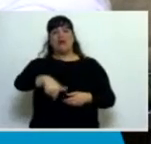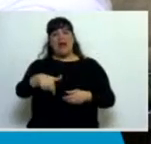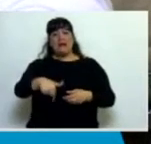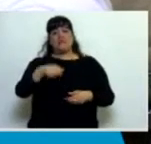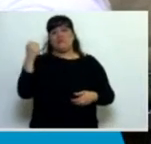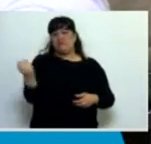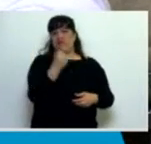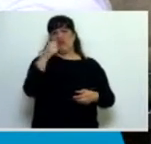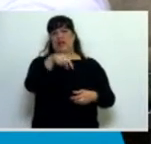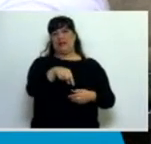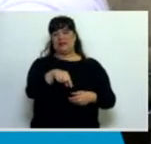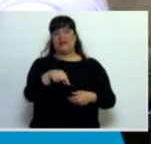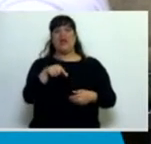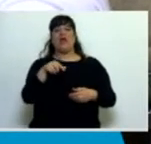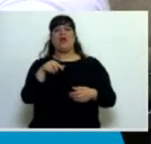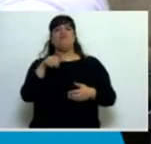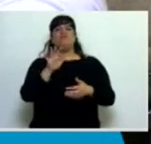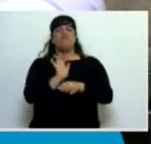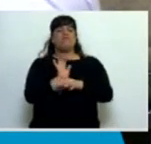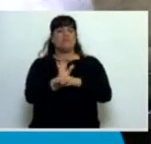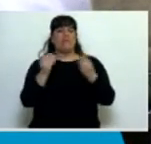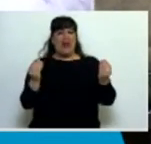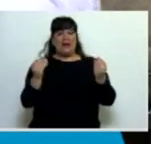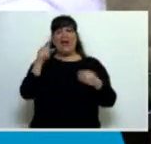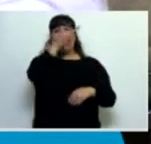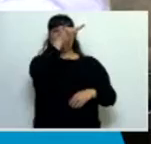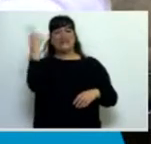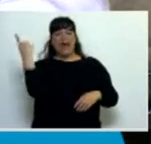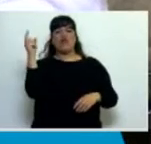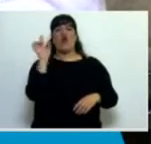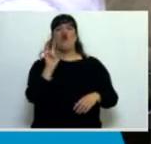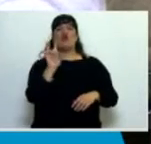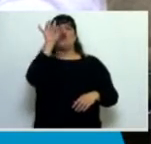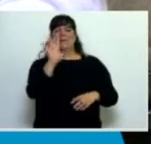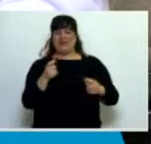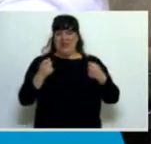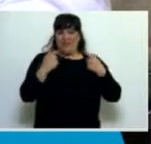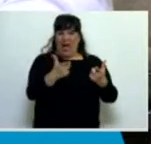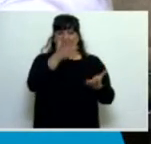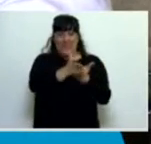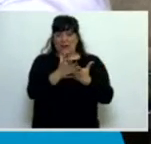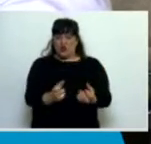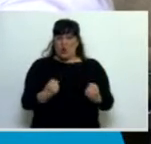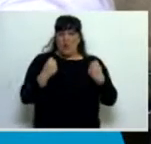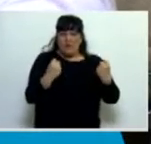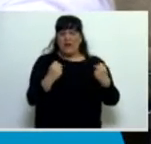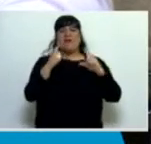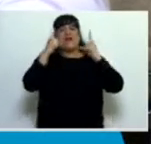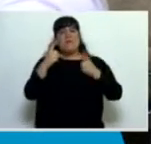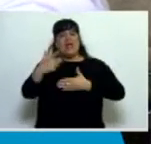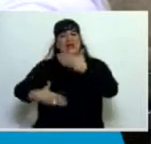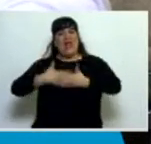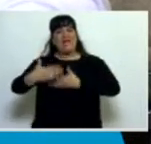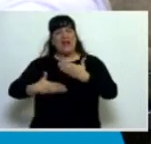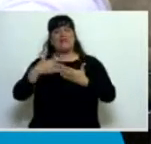paso adelante en el sentido de un Estado que no solo consolida derechos, sino que también avanza en el sentido de